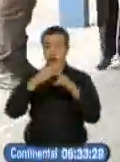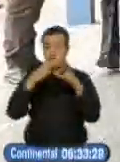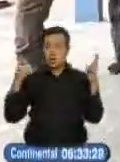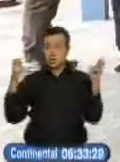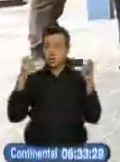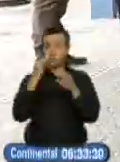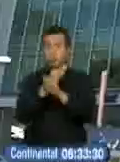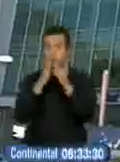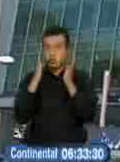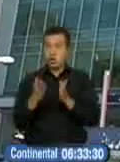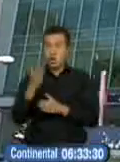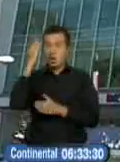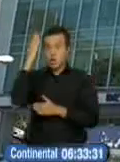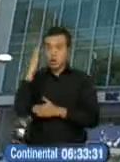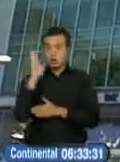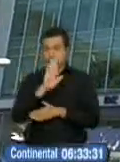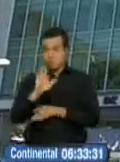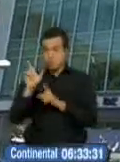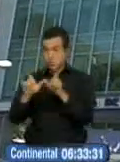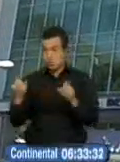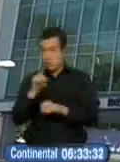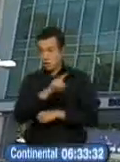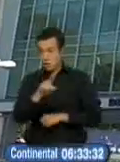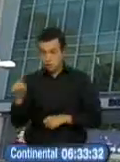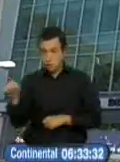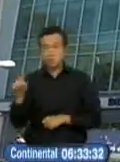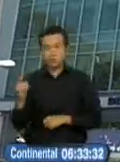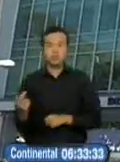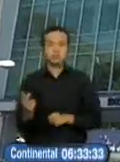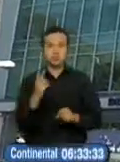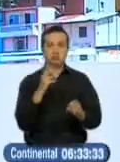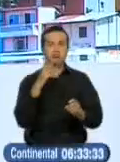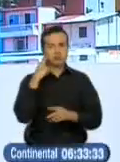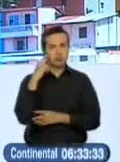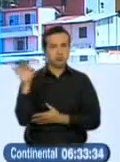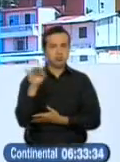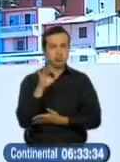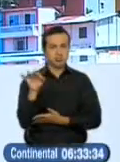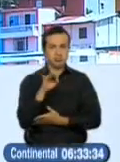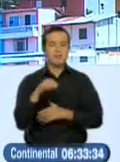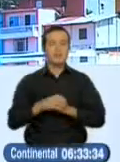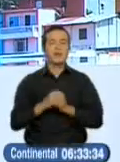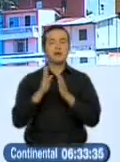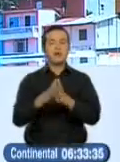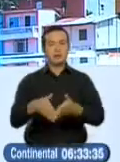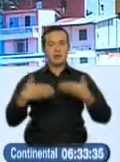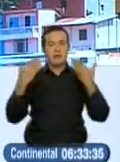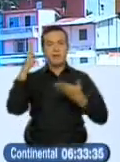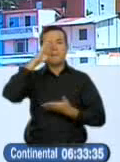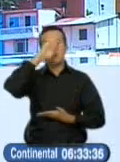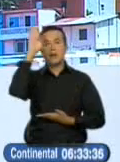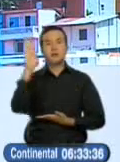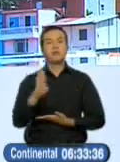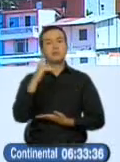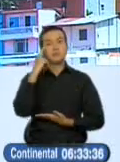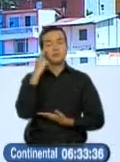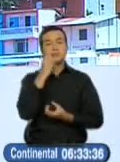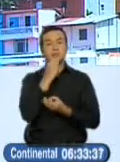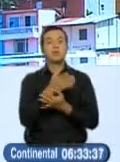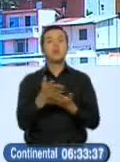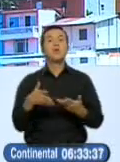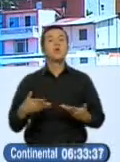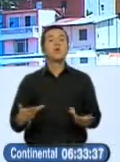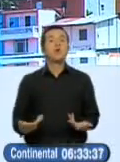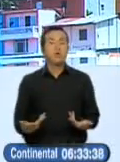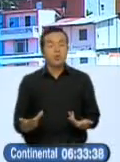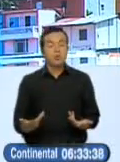gobierno anterior. Olga Velasco, Ecuador TV. Y el diario O Globo de Brasil publicó un audio en el cual